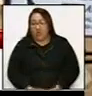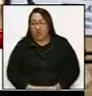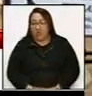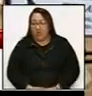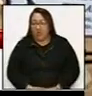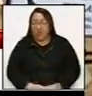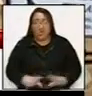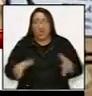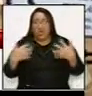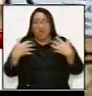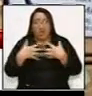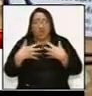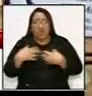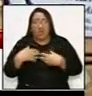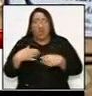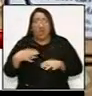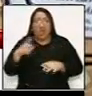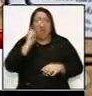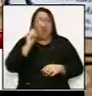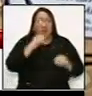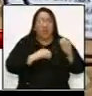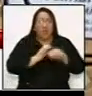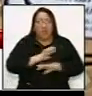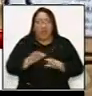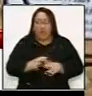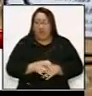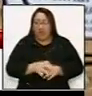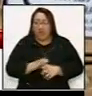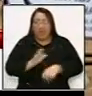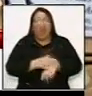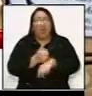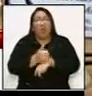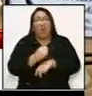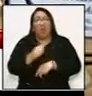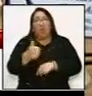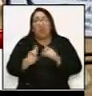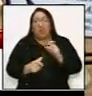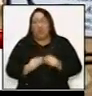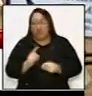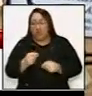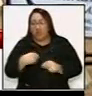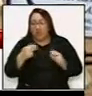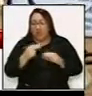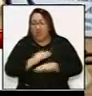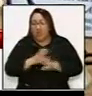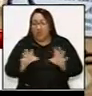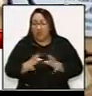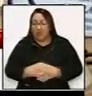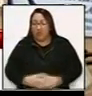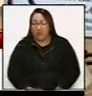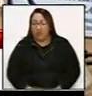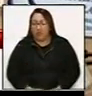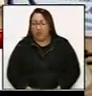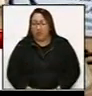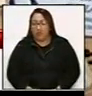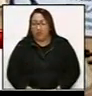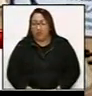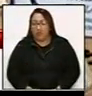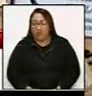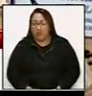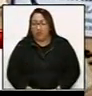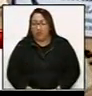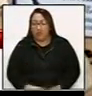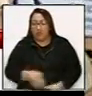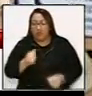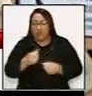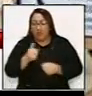temor y sin disfrazarse, por Dios, sin disfrazarse de situaciones de echar la culpa a terceros porque no sé cuántos no estoy de acuerdo. Yo le recuerdo a usted,